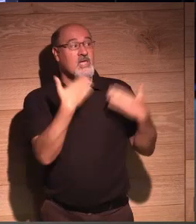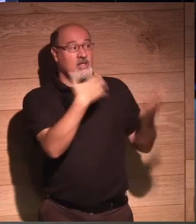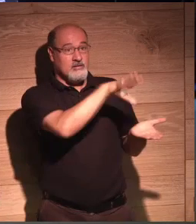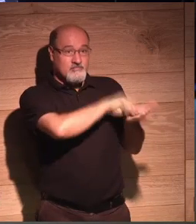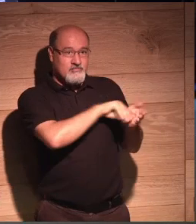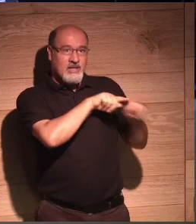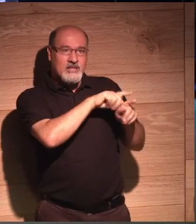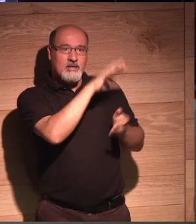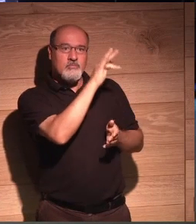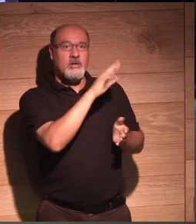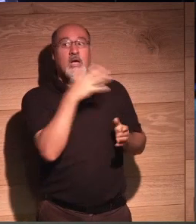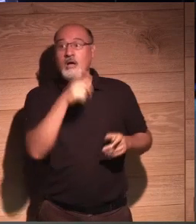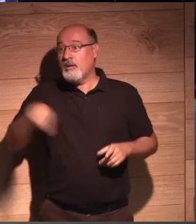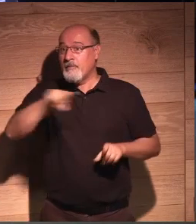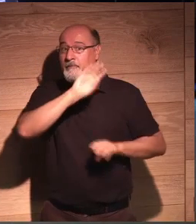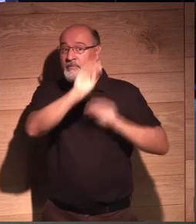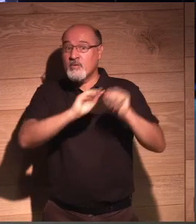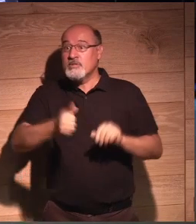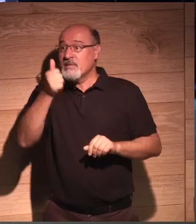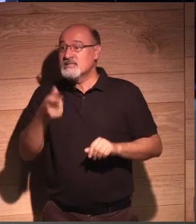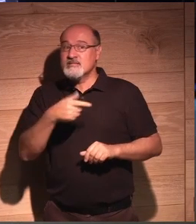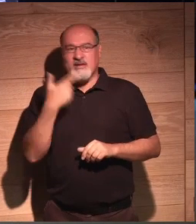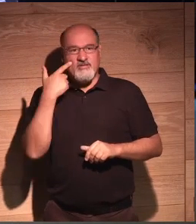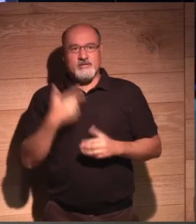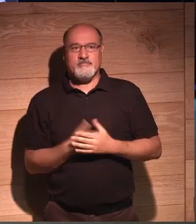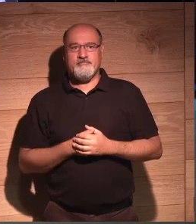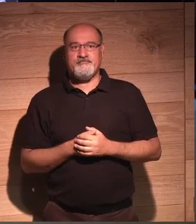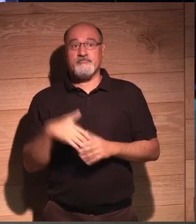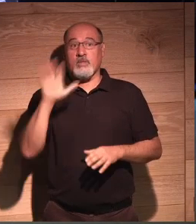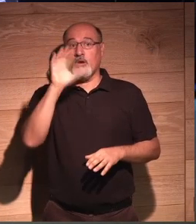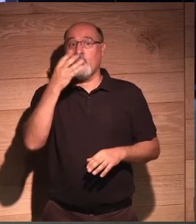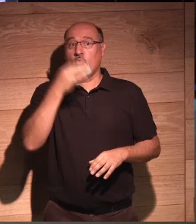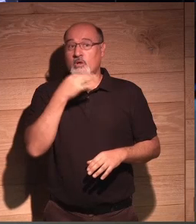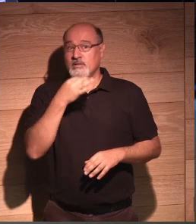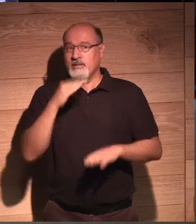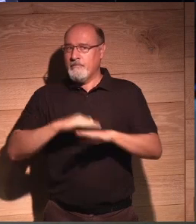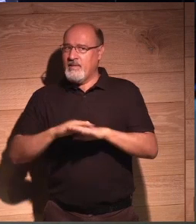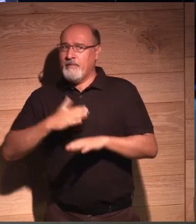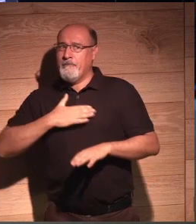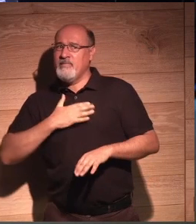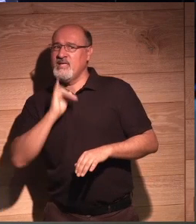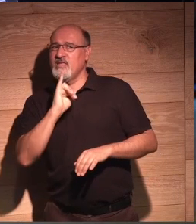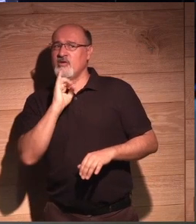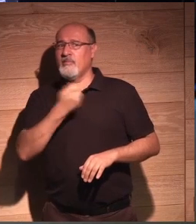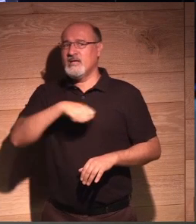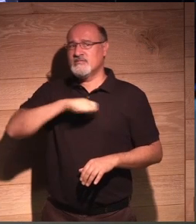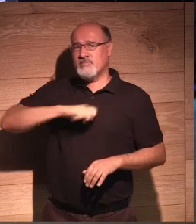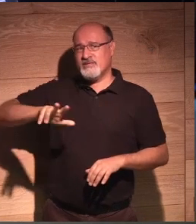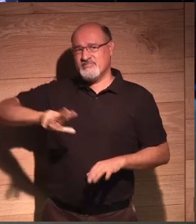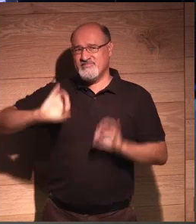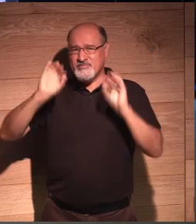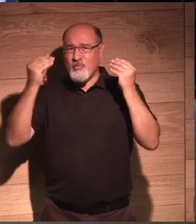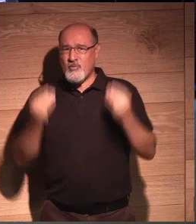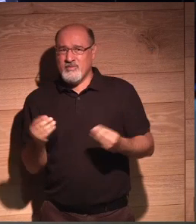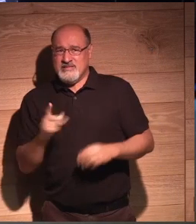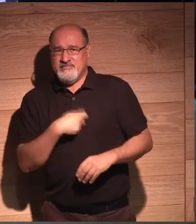gracias. ¿Alguna preguntita más por ahí? Venga. Hola, buenas tardes. Perdone mi idioma español que no está muy